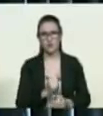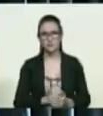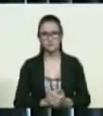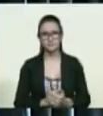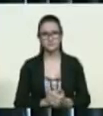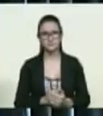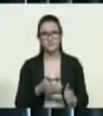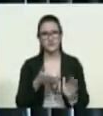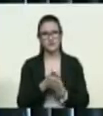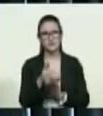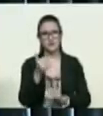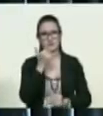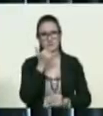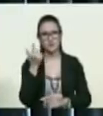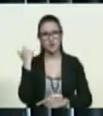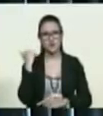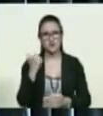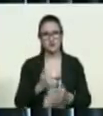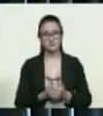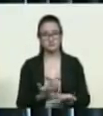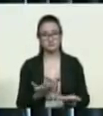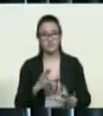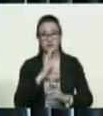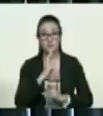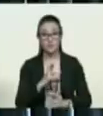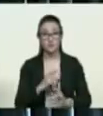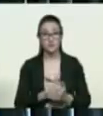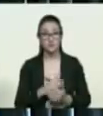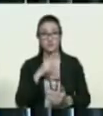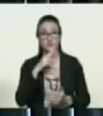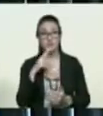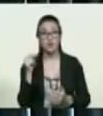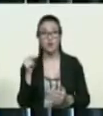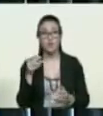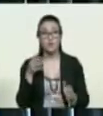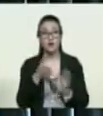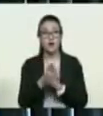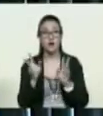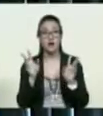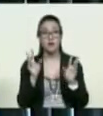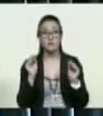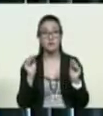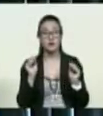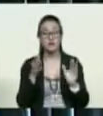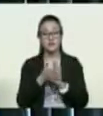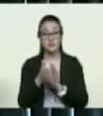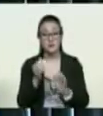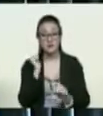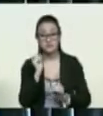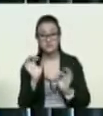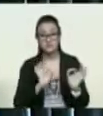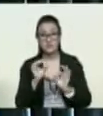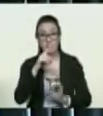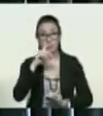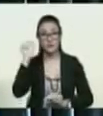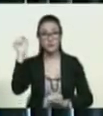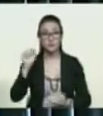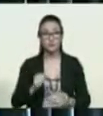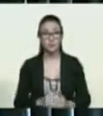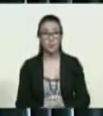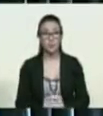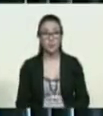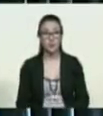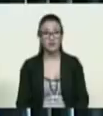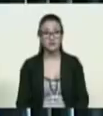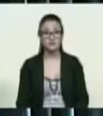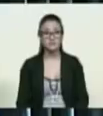sobre un evento que ocurrió el día de ayer. La respuesta que le voy a dar es que no voy a hablar de nada que no tenga que ver con el magnicidio en grado de frustración. No sé,